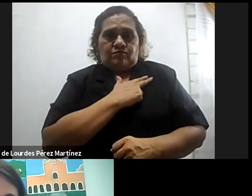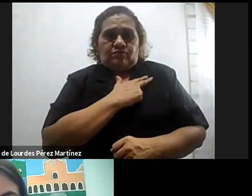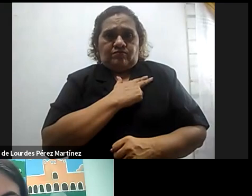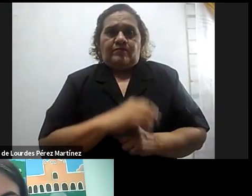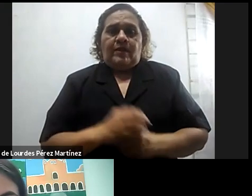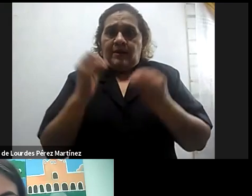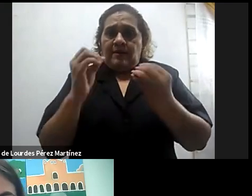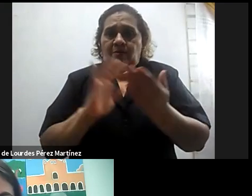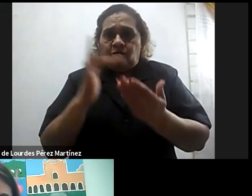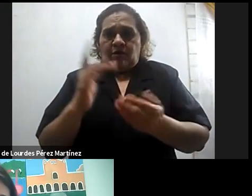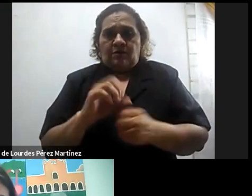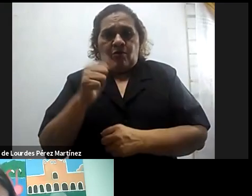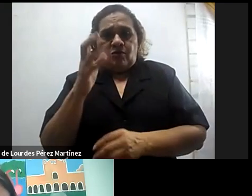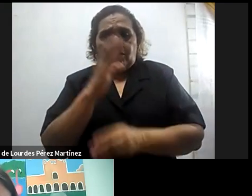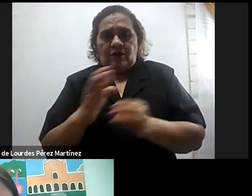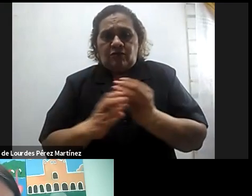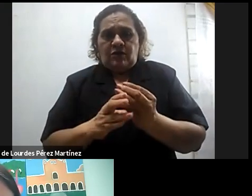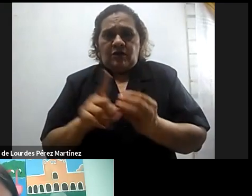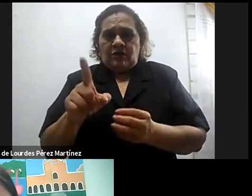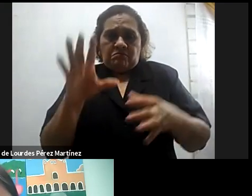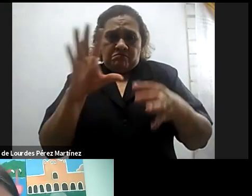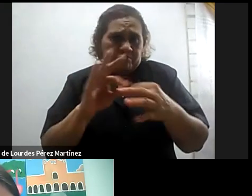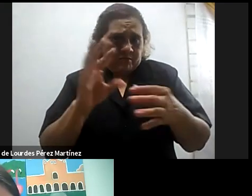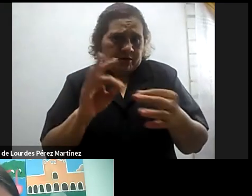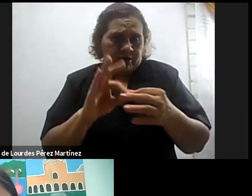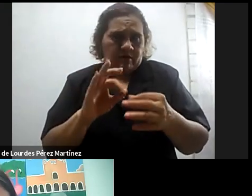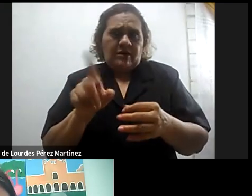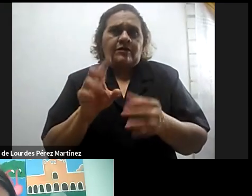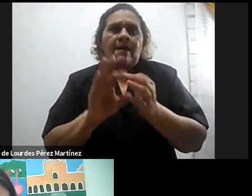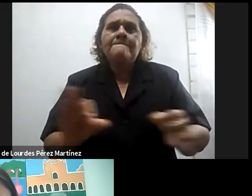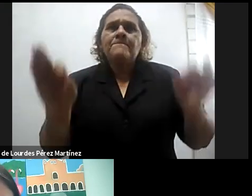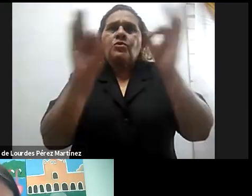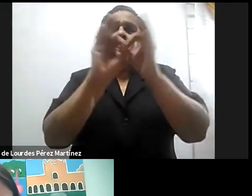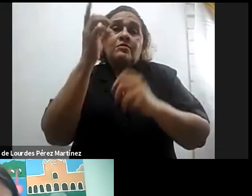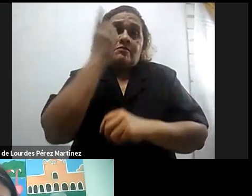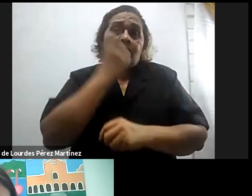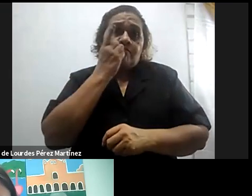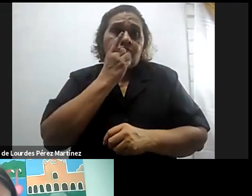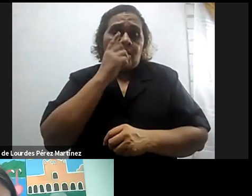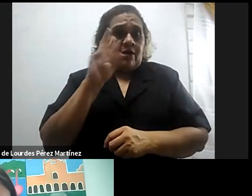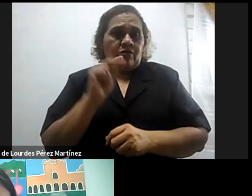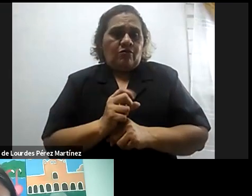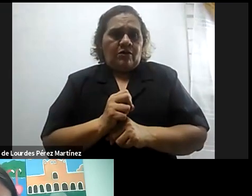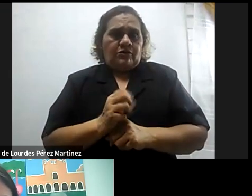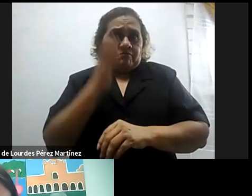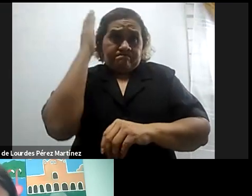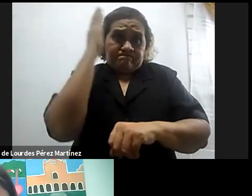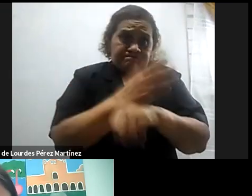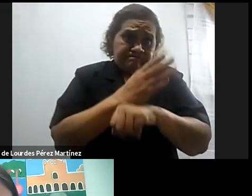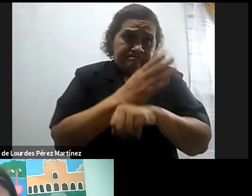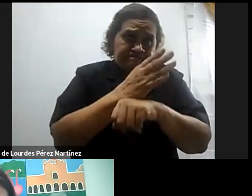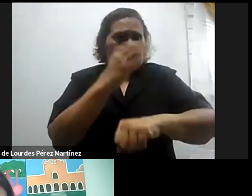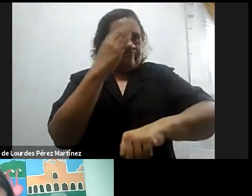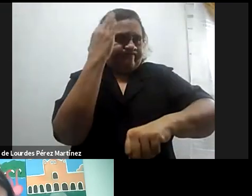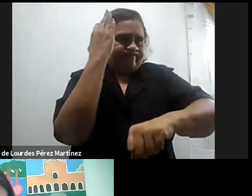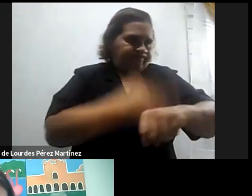Muchísimas gracias. Otra de las cosas que comentabas que me pareció como importante recalcar es que la diabetes no es sentencia de una amputación. Si nos